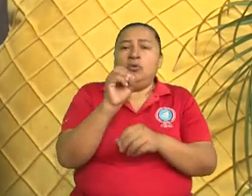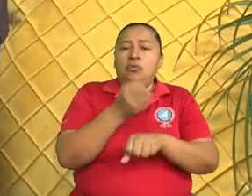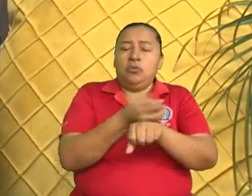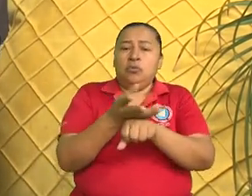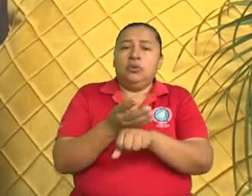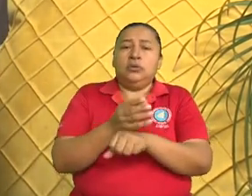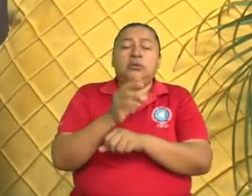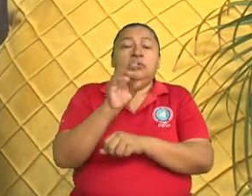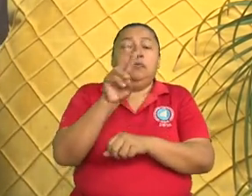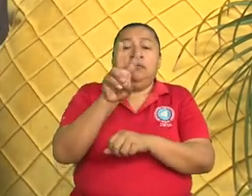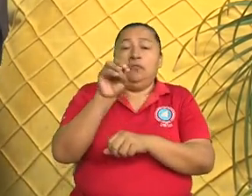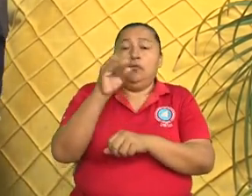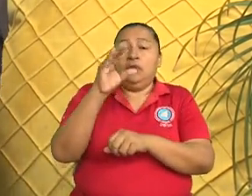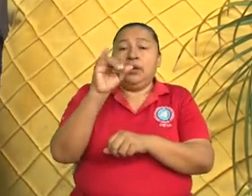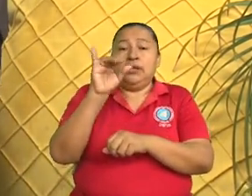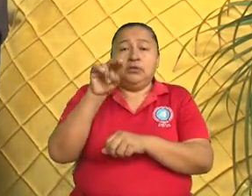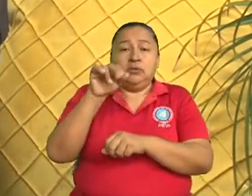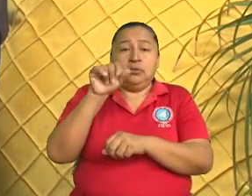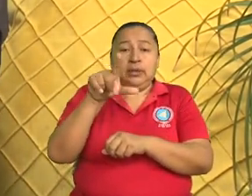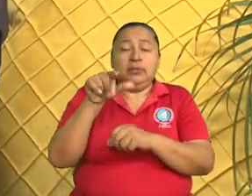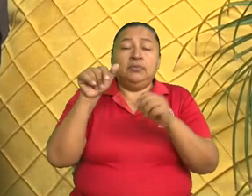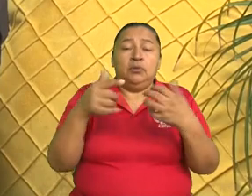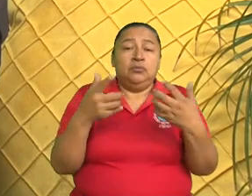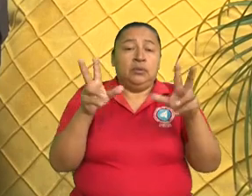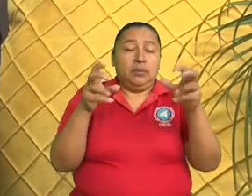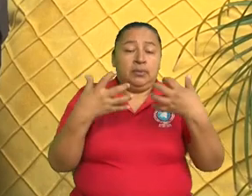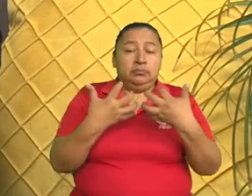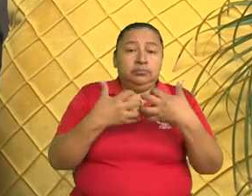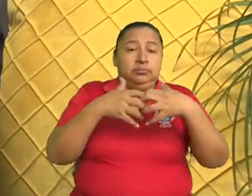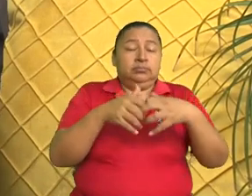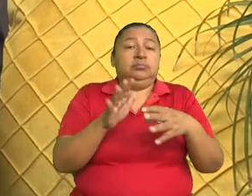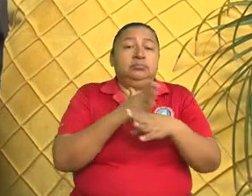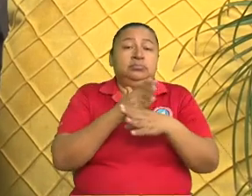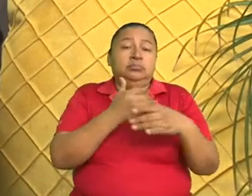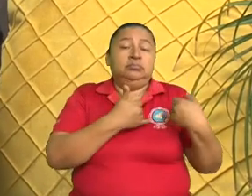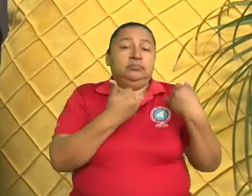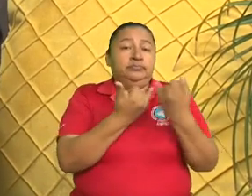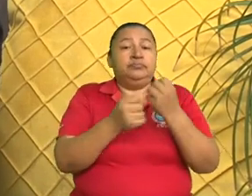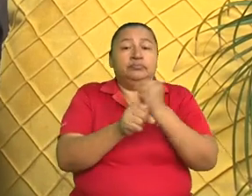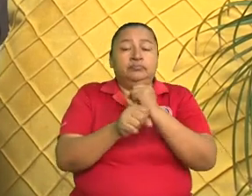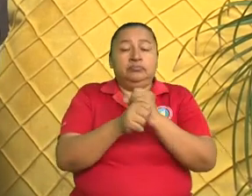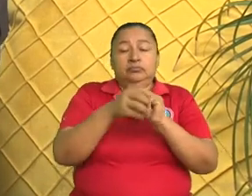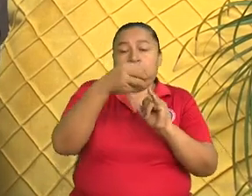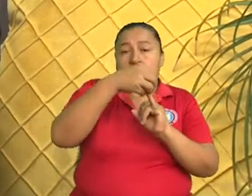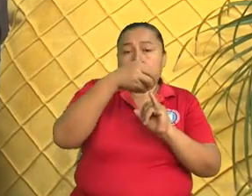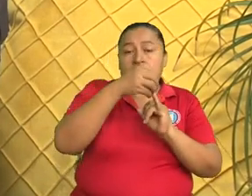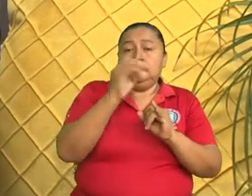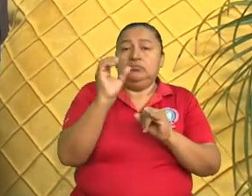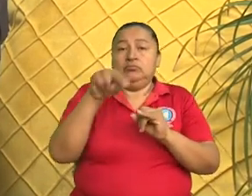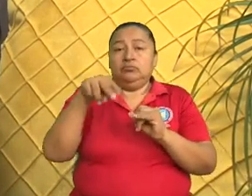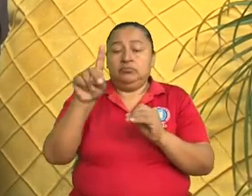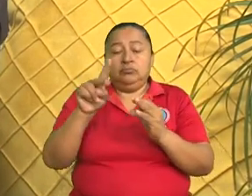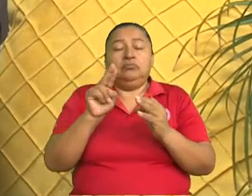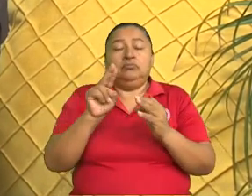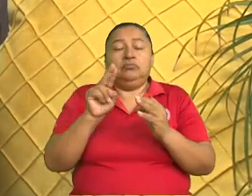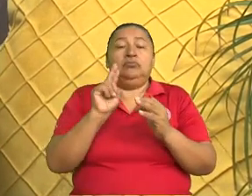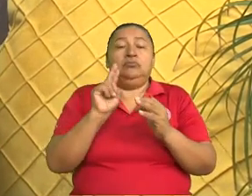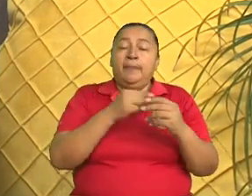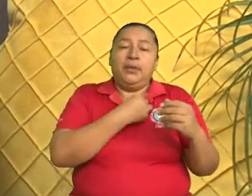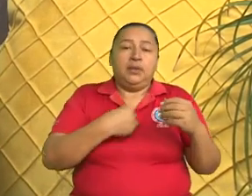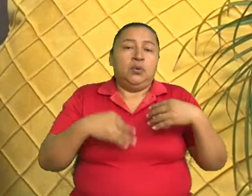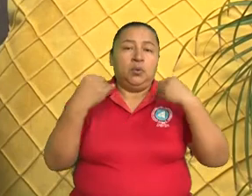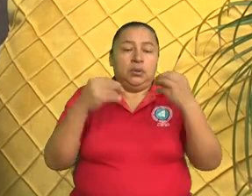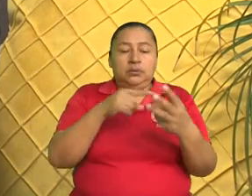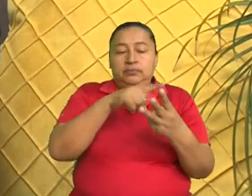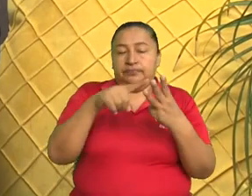compañero Salvador Banega. Es un tema de articulación interinstitucional, lo estamos trabajando con el INATEC, el CNU y nosotros. Entonces, ¿qué pasa?